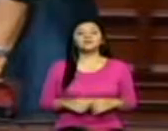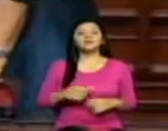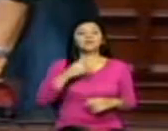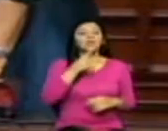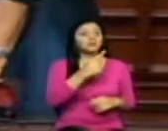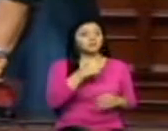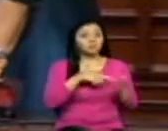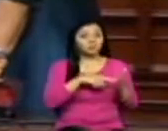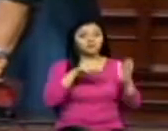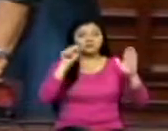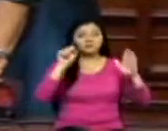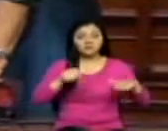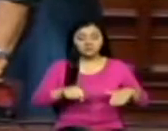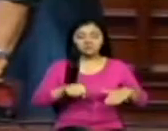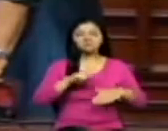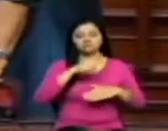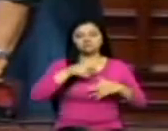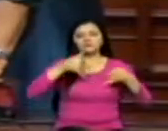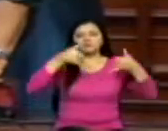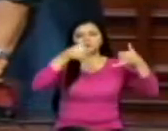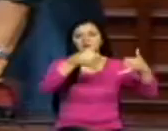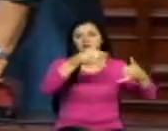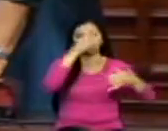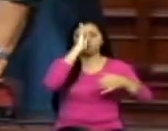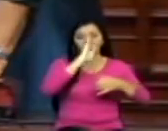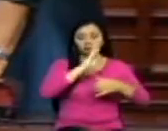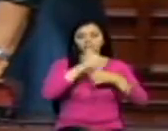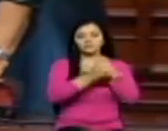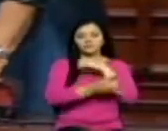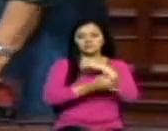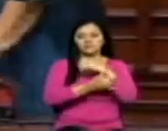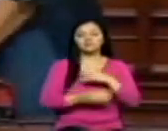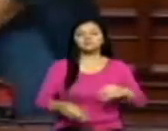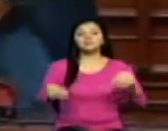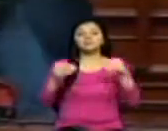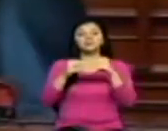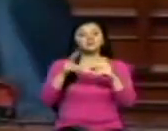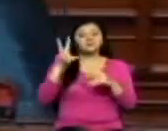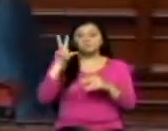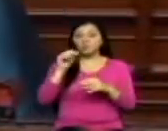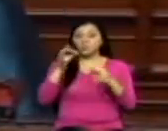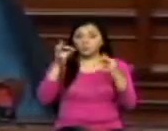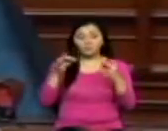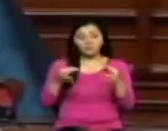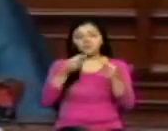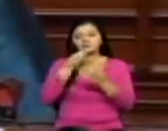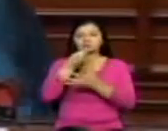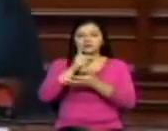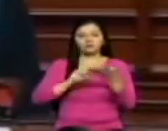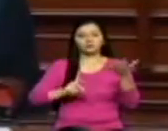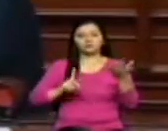lo hace, que Dios y la patria la premien, si no, que él y la Nación se lo demanden.